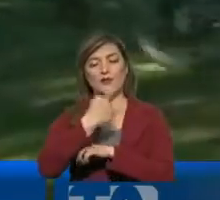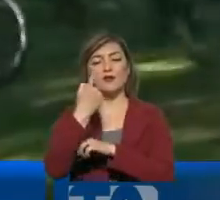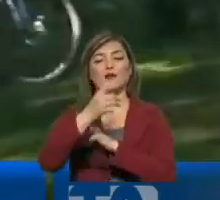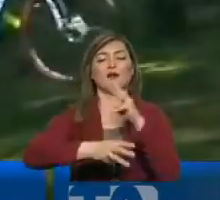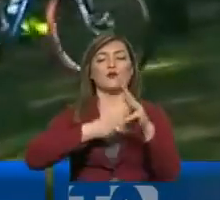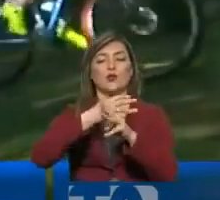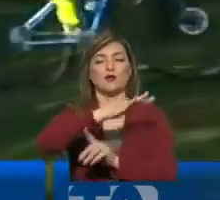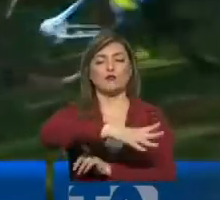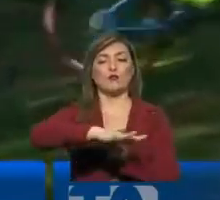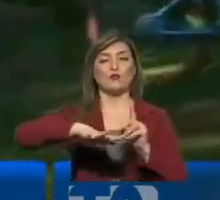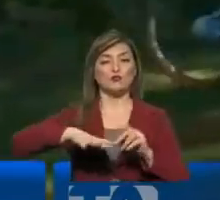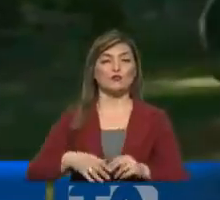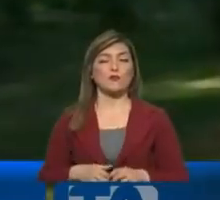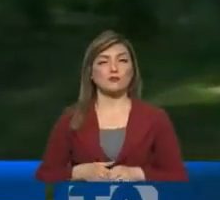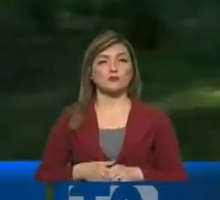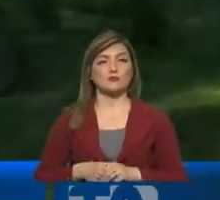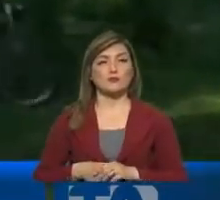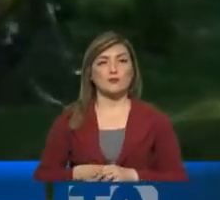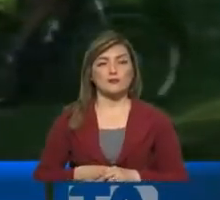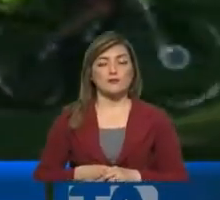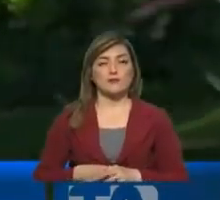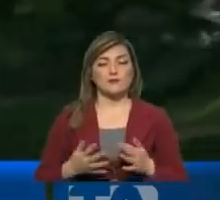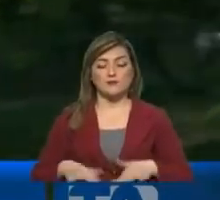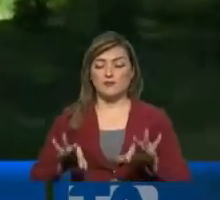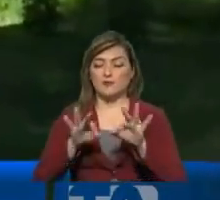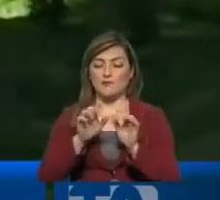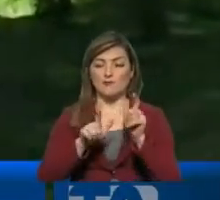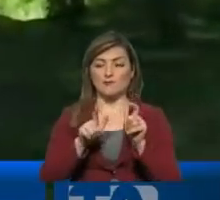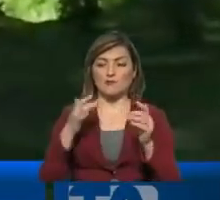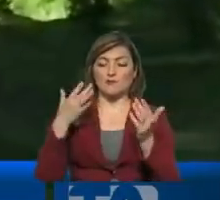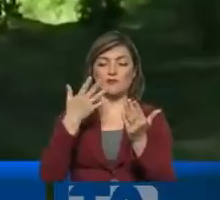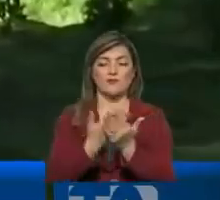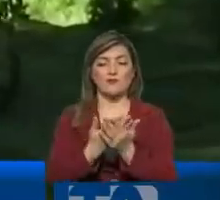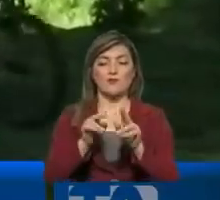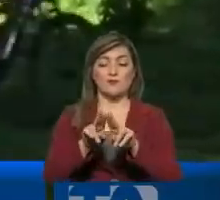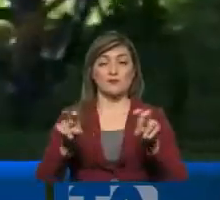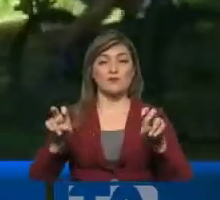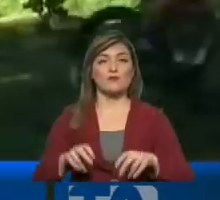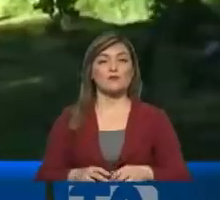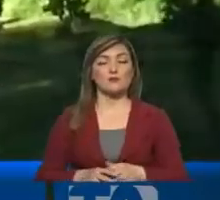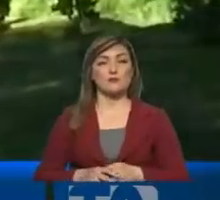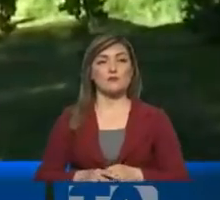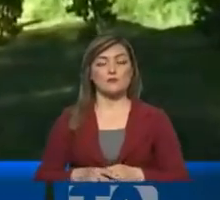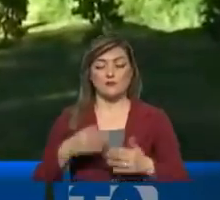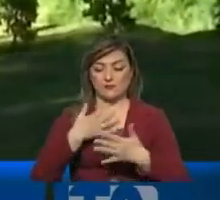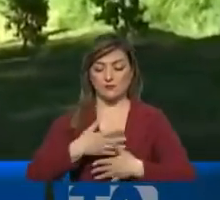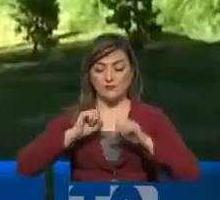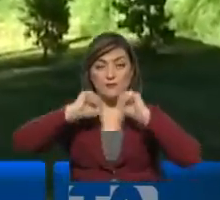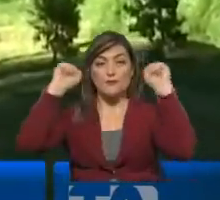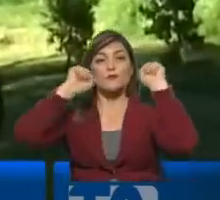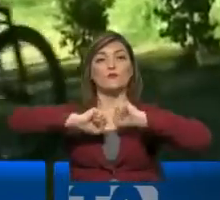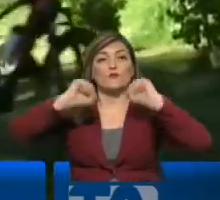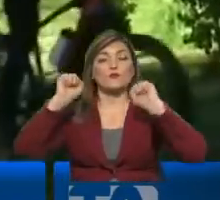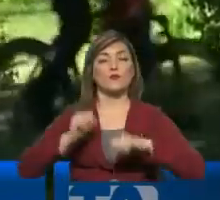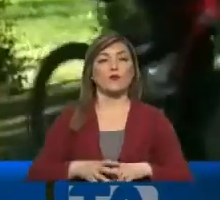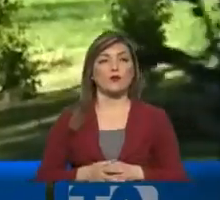Ambiente. Y como les mencionábamos, lo importante es que la gente pueda acercarse a la naturaleza, que pueda recrearse, que pueda hacer ejercicio para